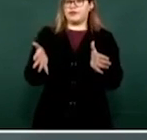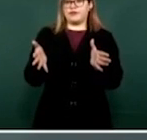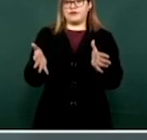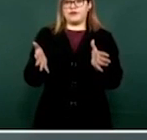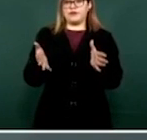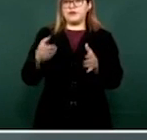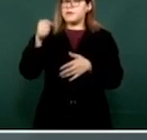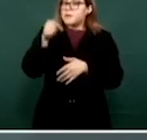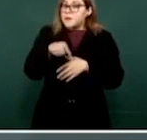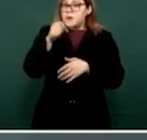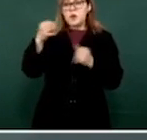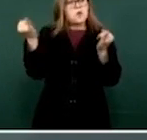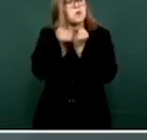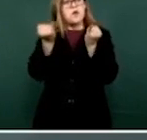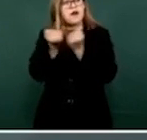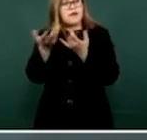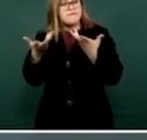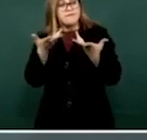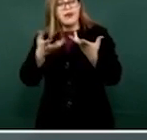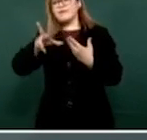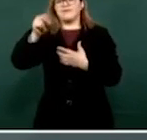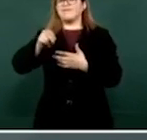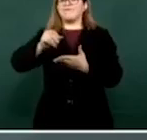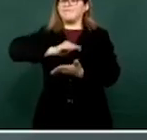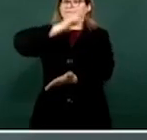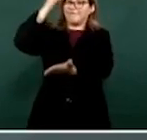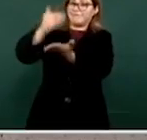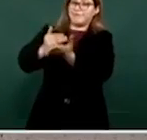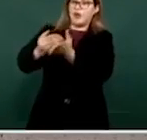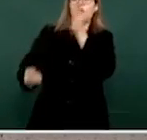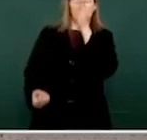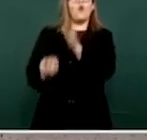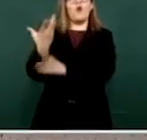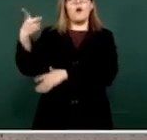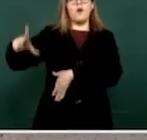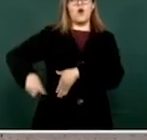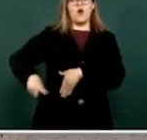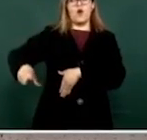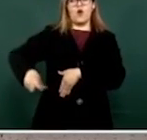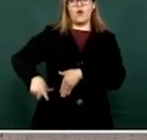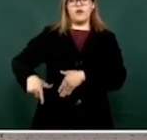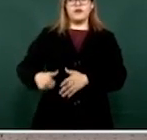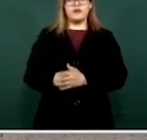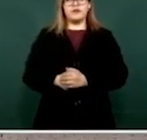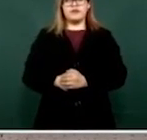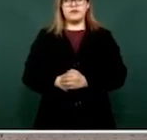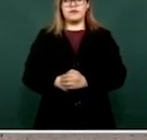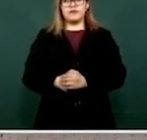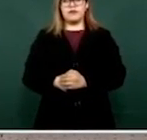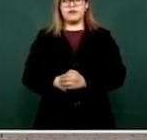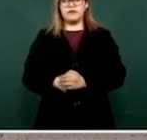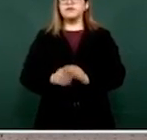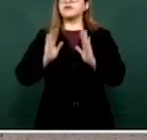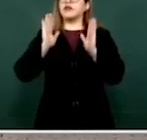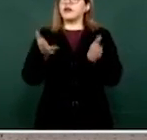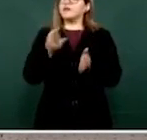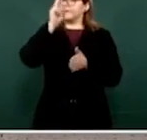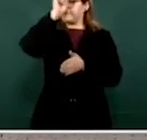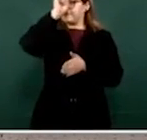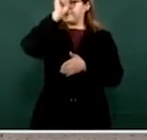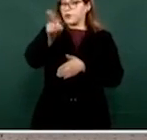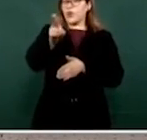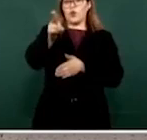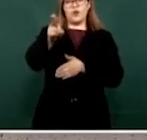no se permite en este nuevo gobierno. Ya está prohibida